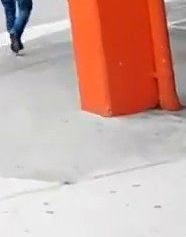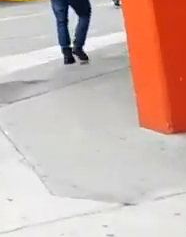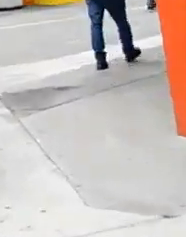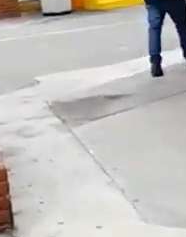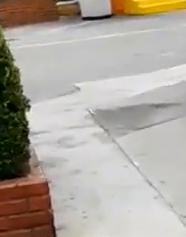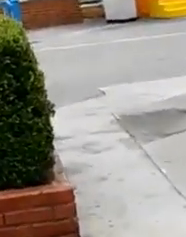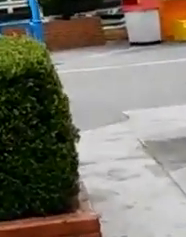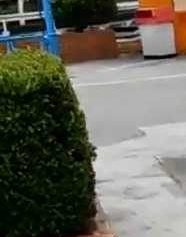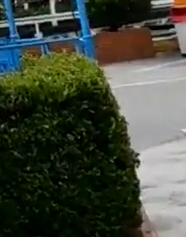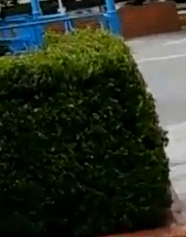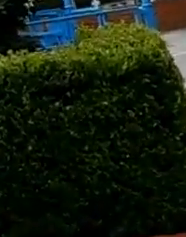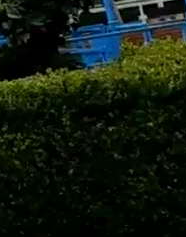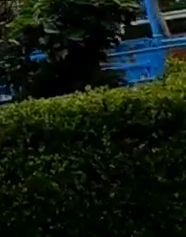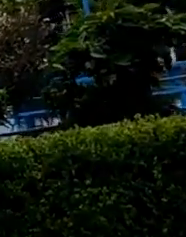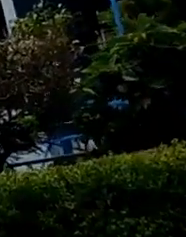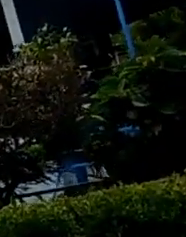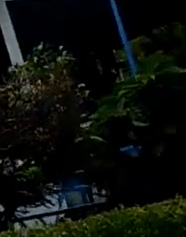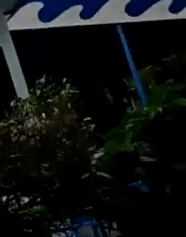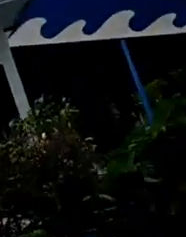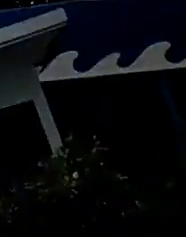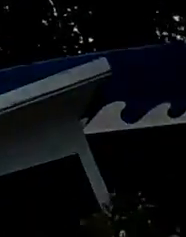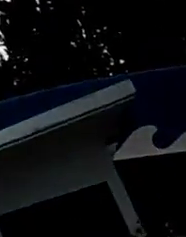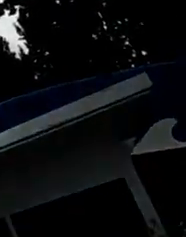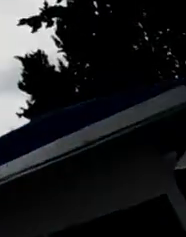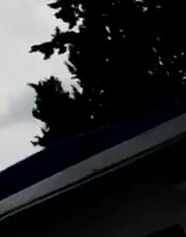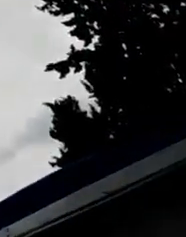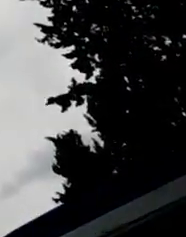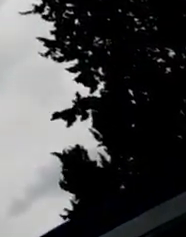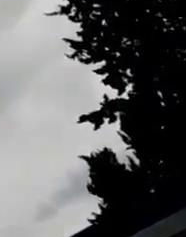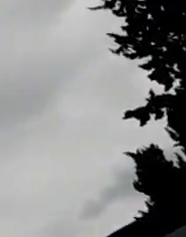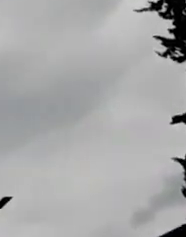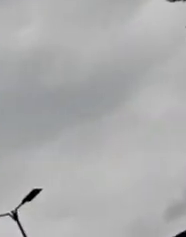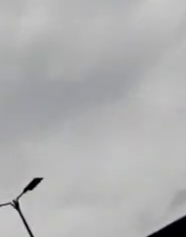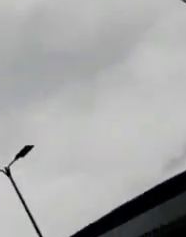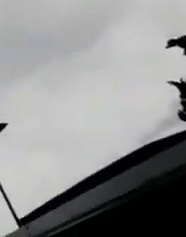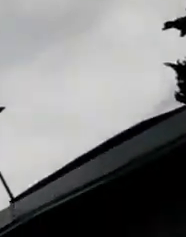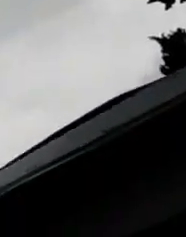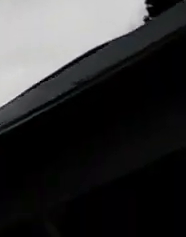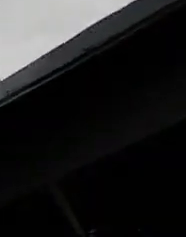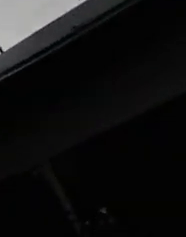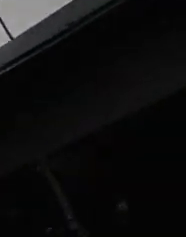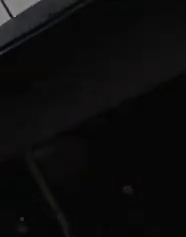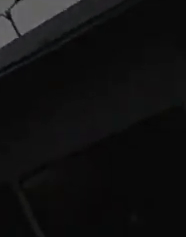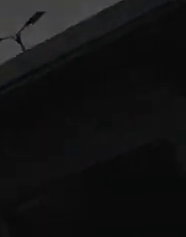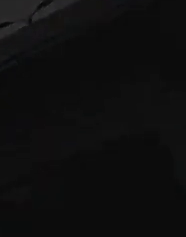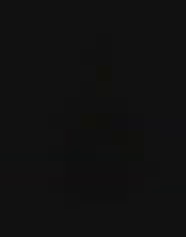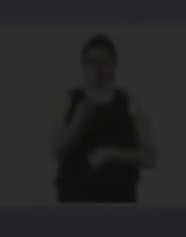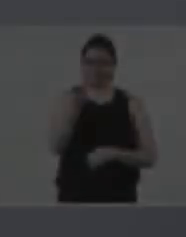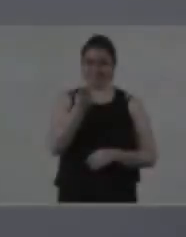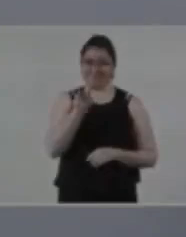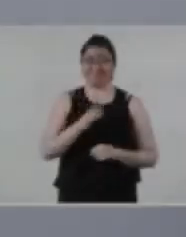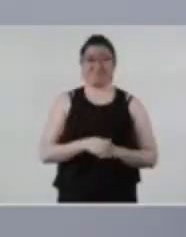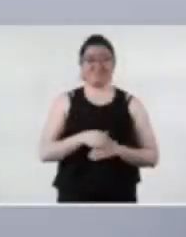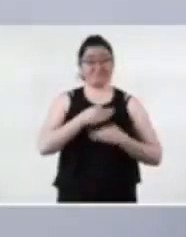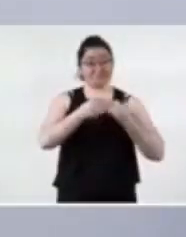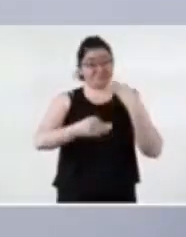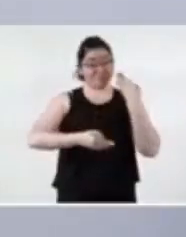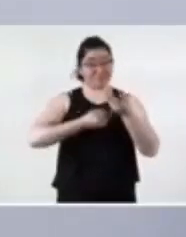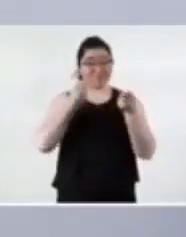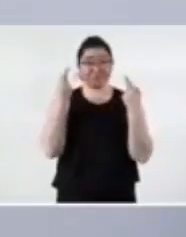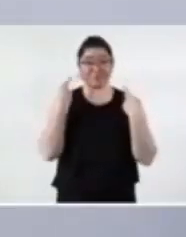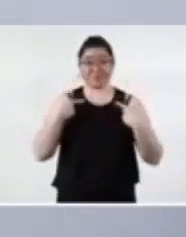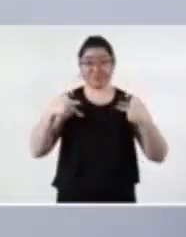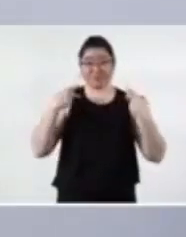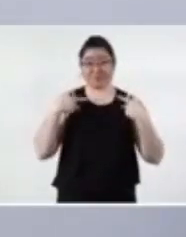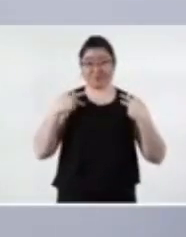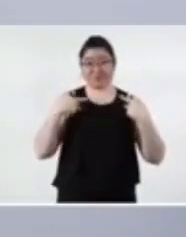participantes solicitaron una ampliación de plazos para poder dar las propuestas definitivas. Todos los participantes